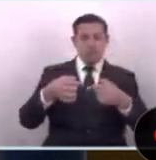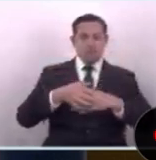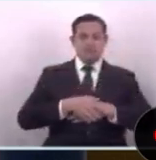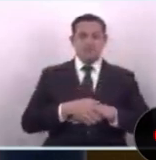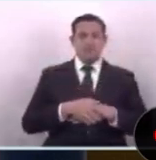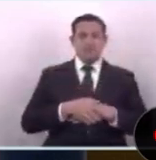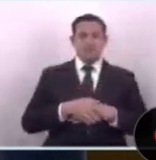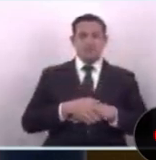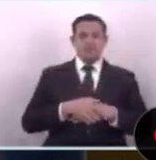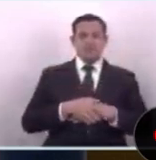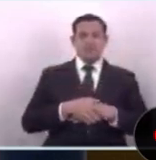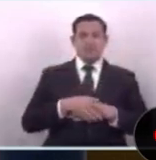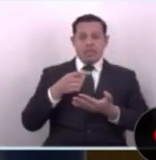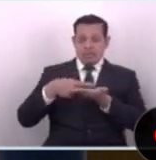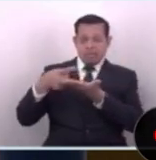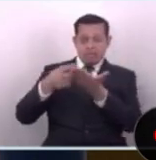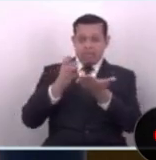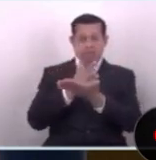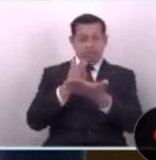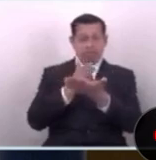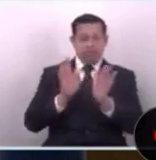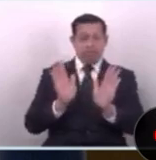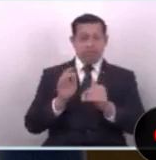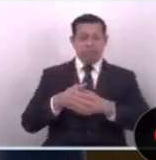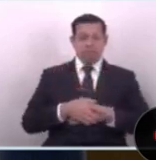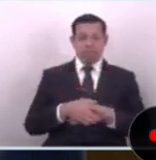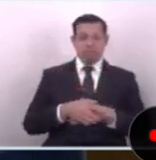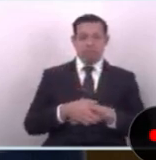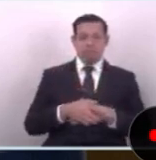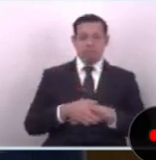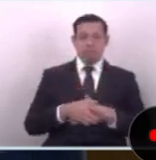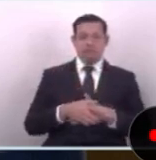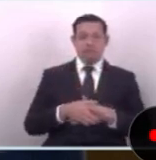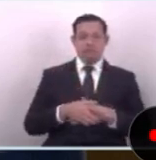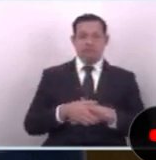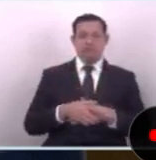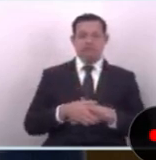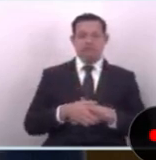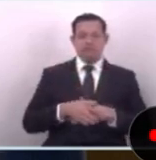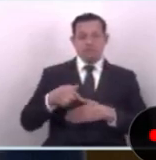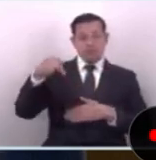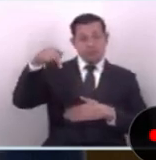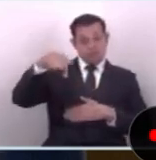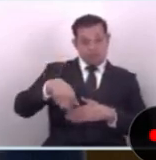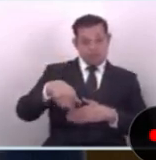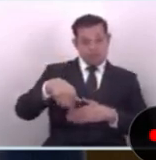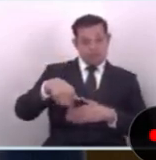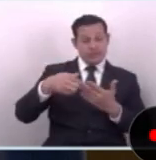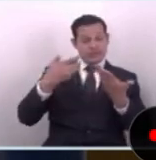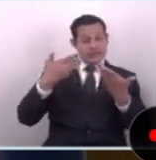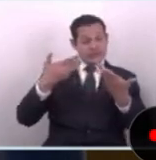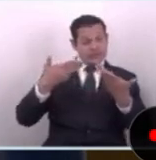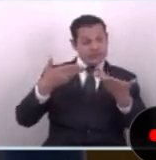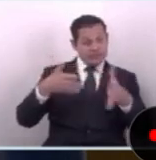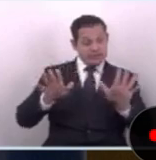presupuestaria sin discusión alguna y ahora que